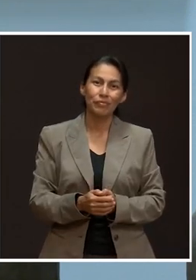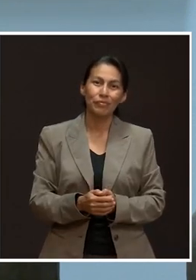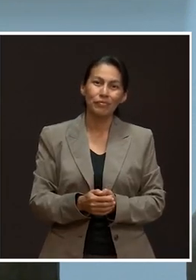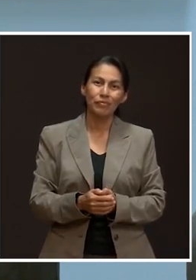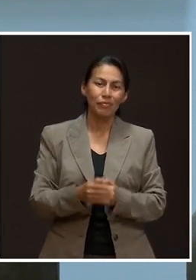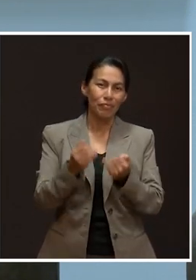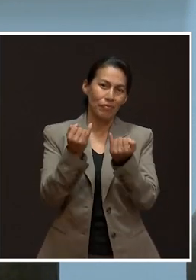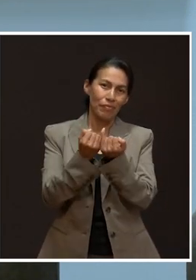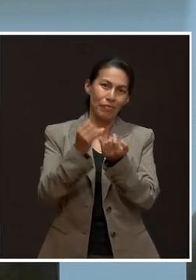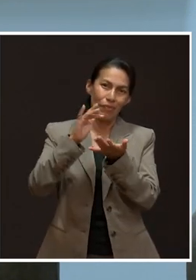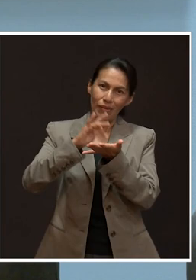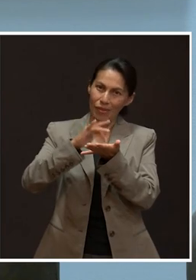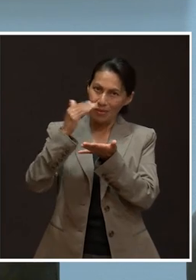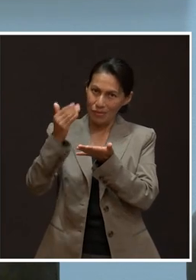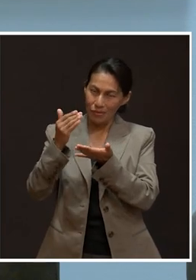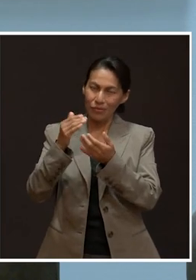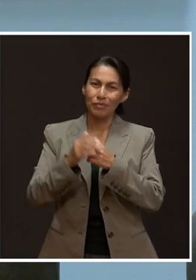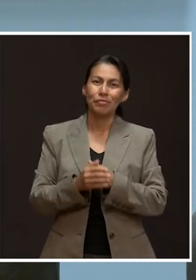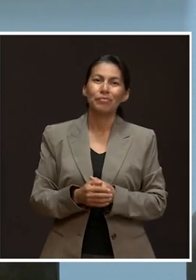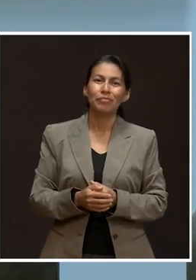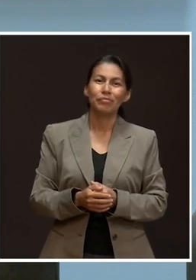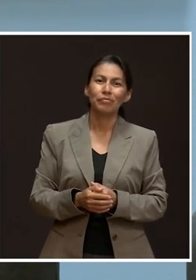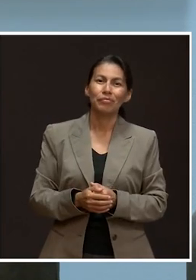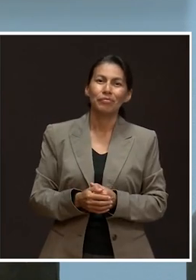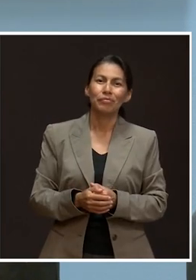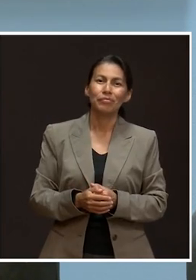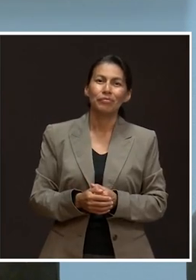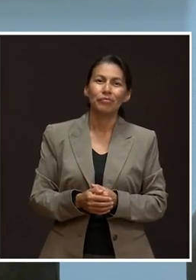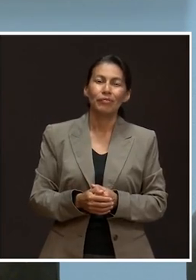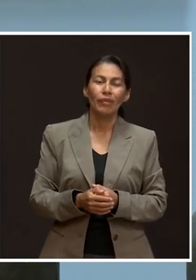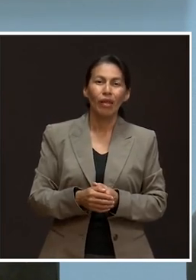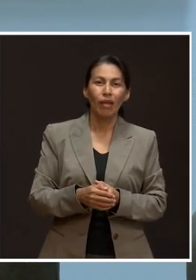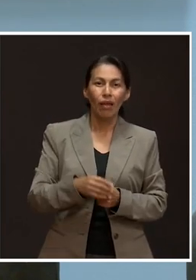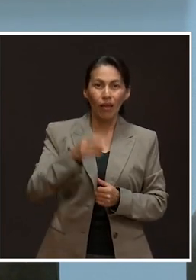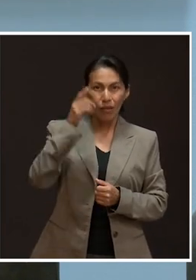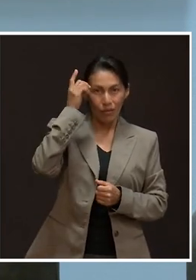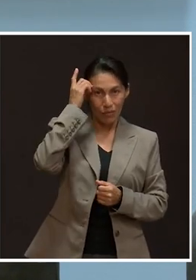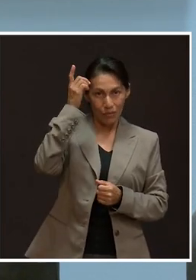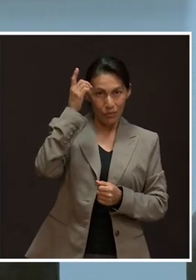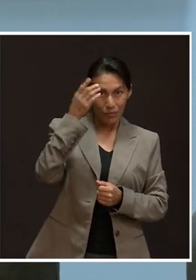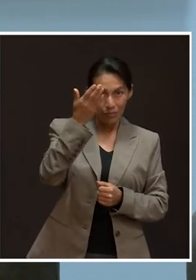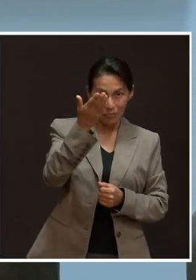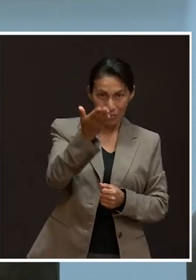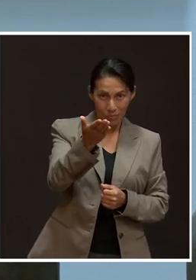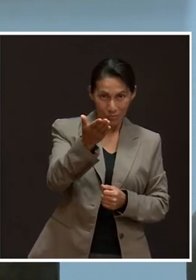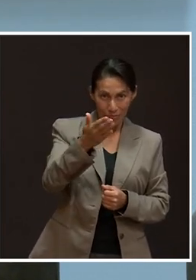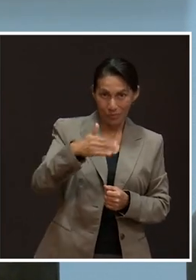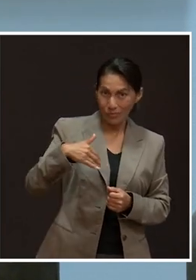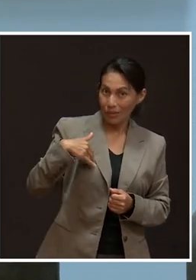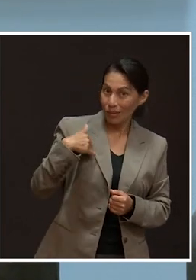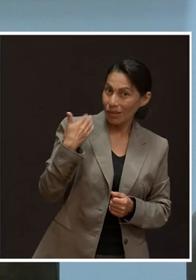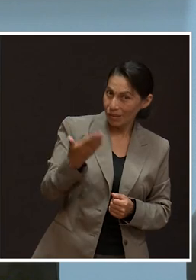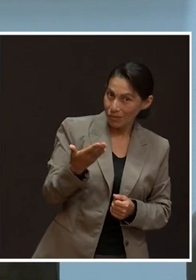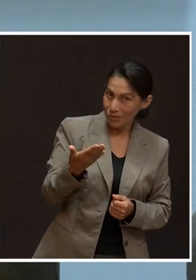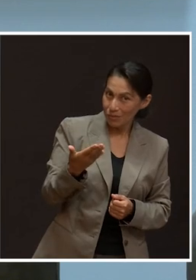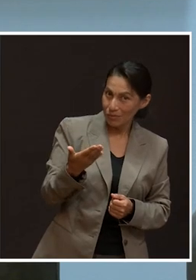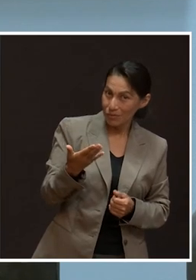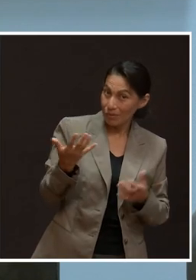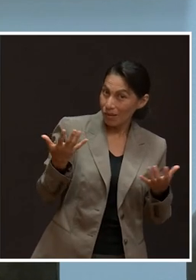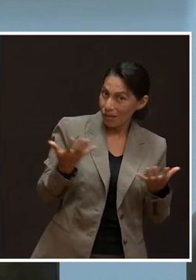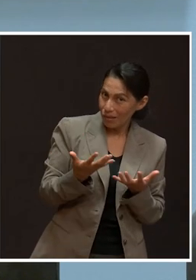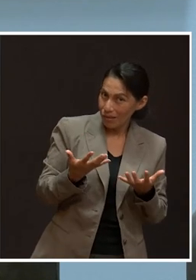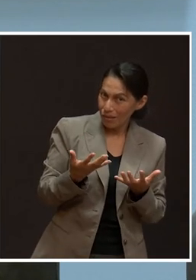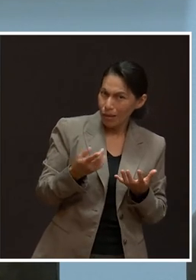también sus agradecimientos. Si Dios ha hecho un milagro contigo, si tú